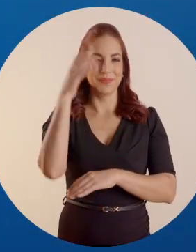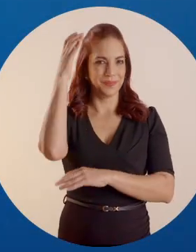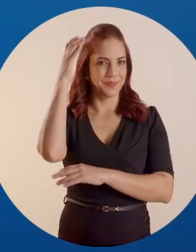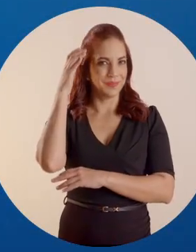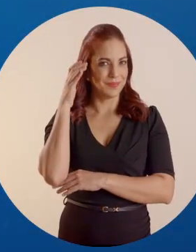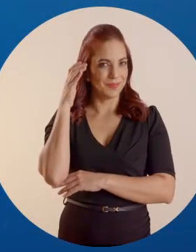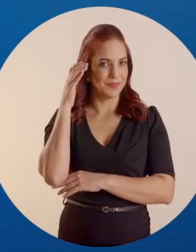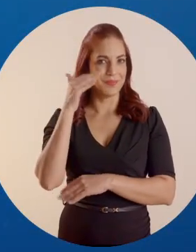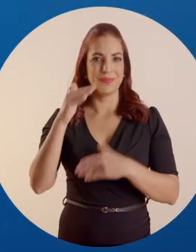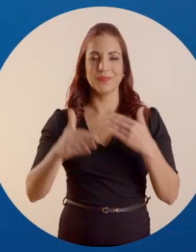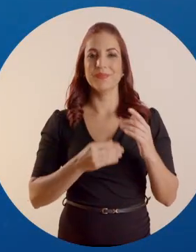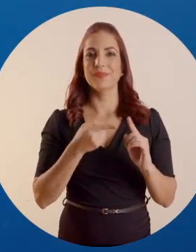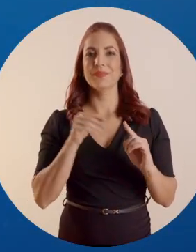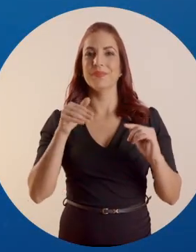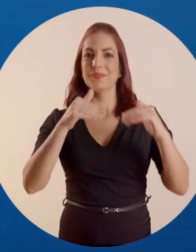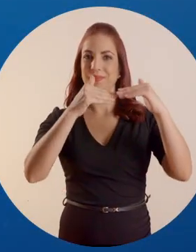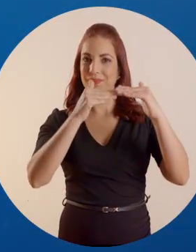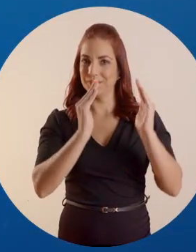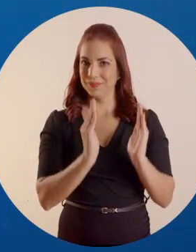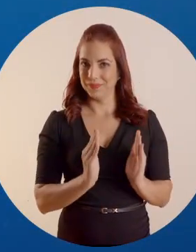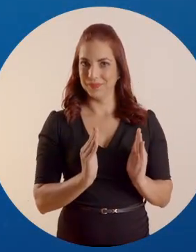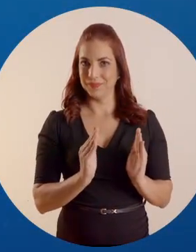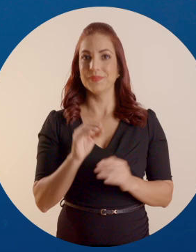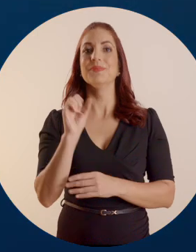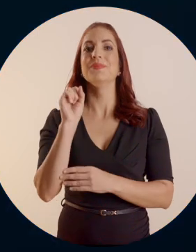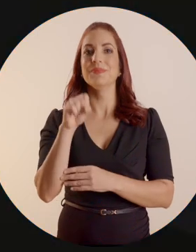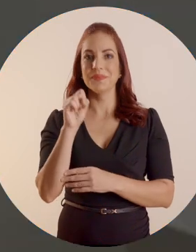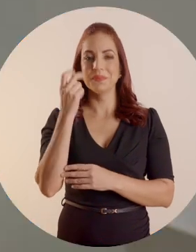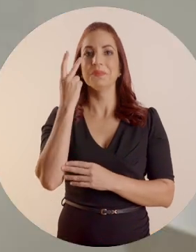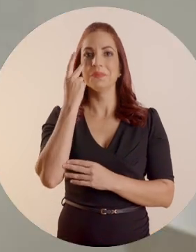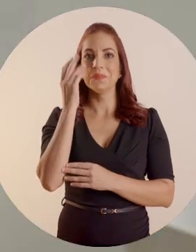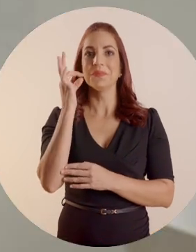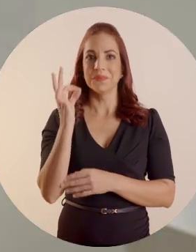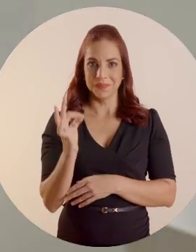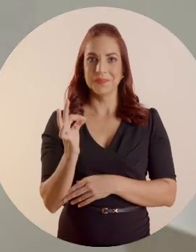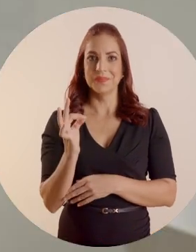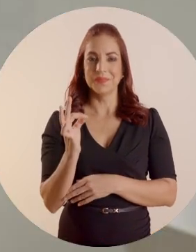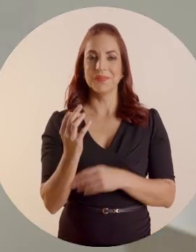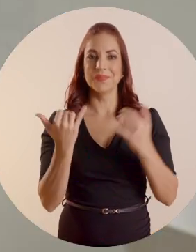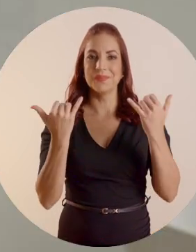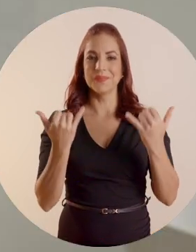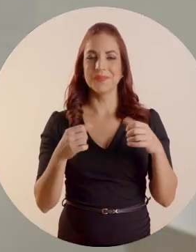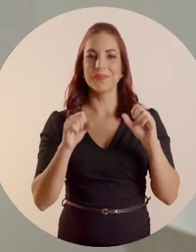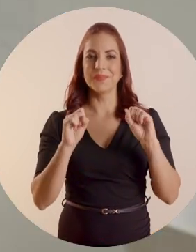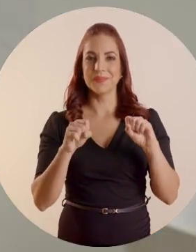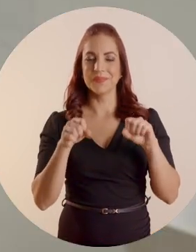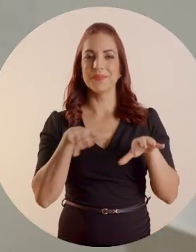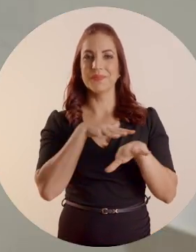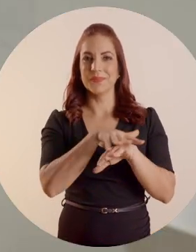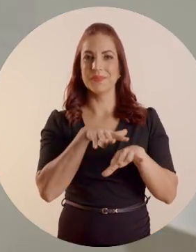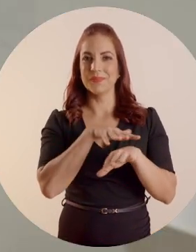para tu dispositivo móvil, todo desde la comodidad de tu hogar? Sí, así como lo escuchaste. Ahora